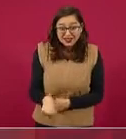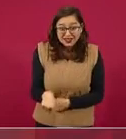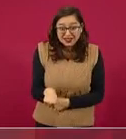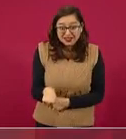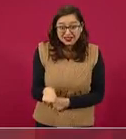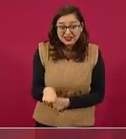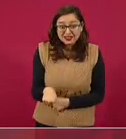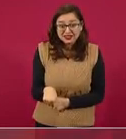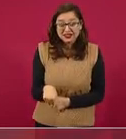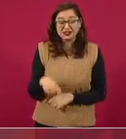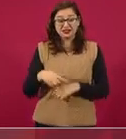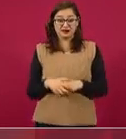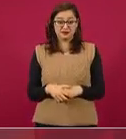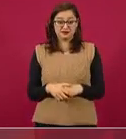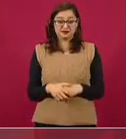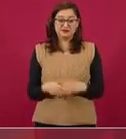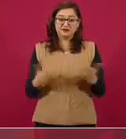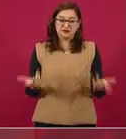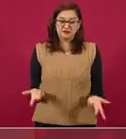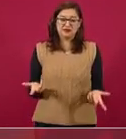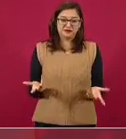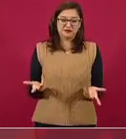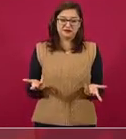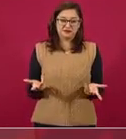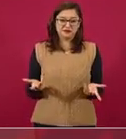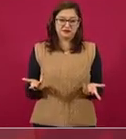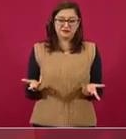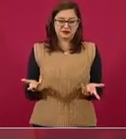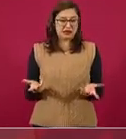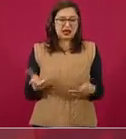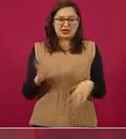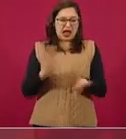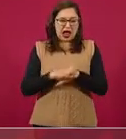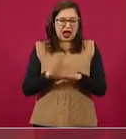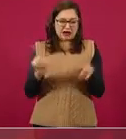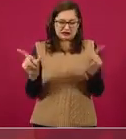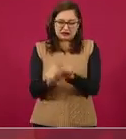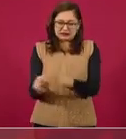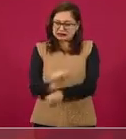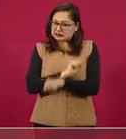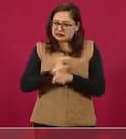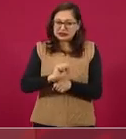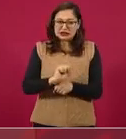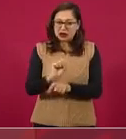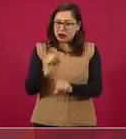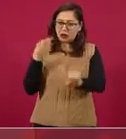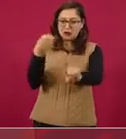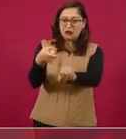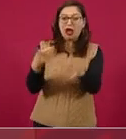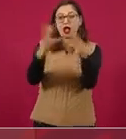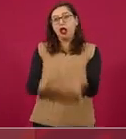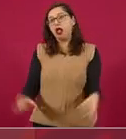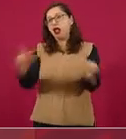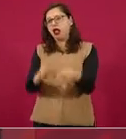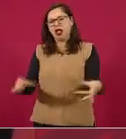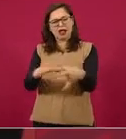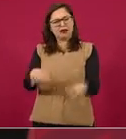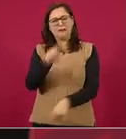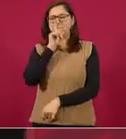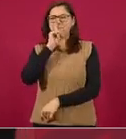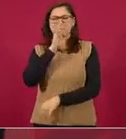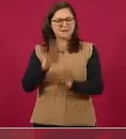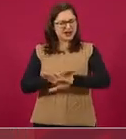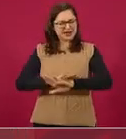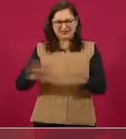que suceda en el país, para no complicarnos tanto en la explicación. Lo que estamos